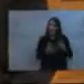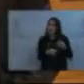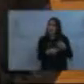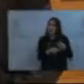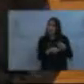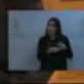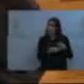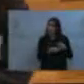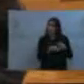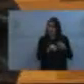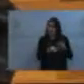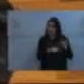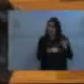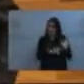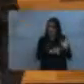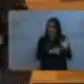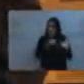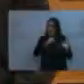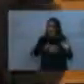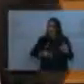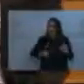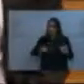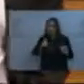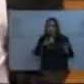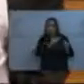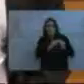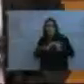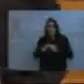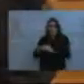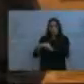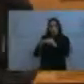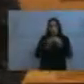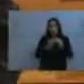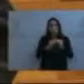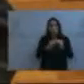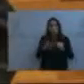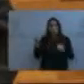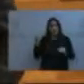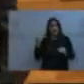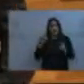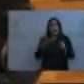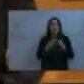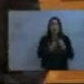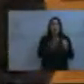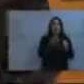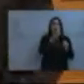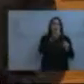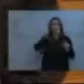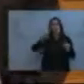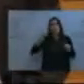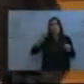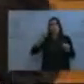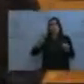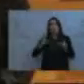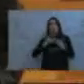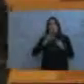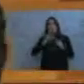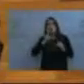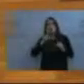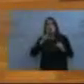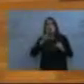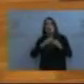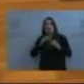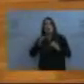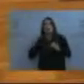aprueba este Parlamento por unanimidad, entonces conformado por el Grupo Socialista, Izquierda Unida, los Verdes y el Partido Popular.